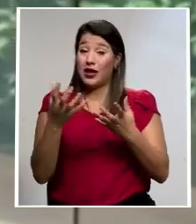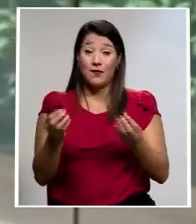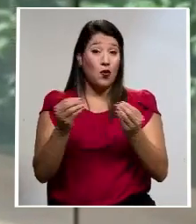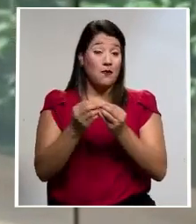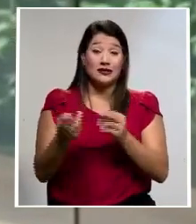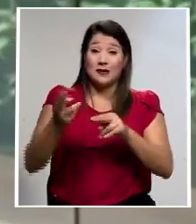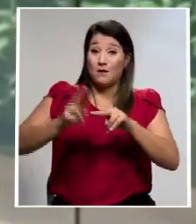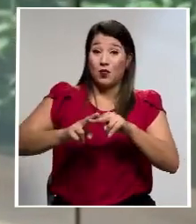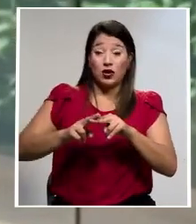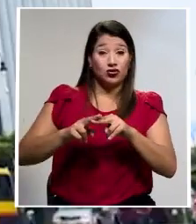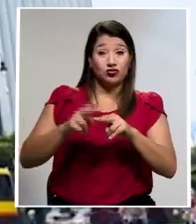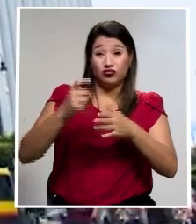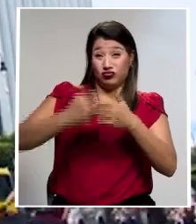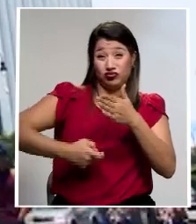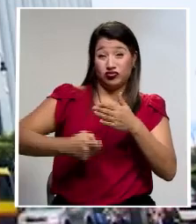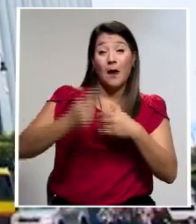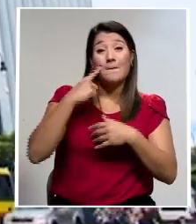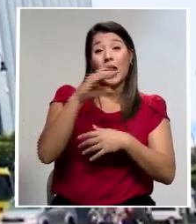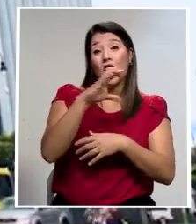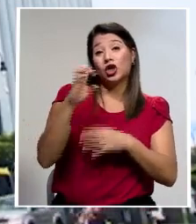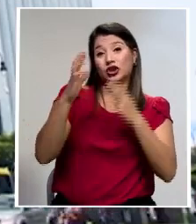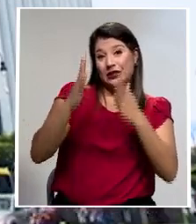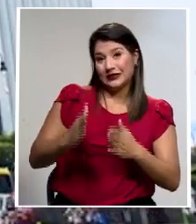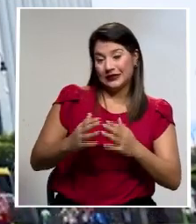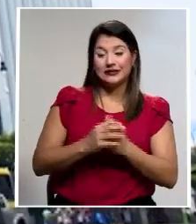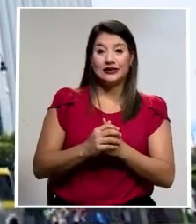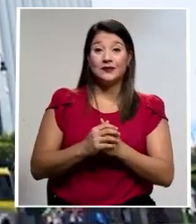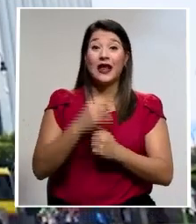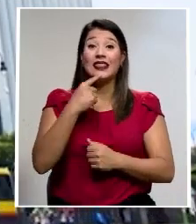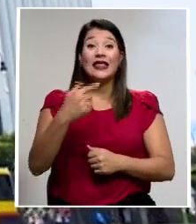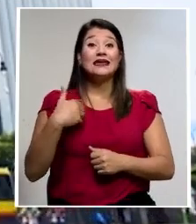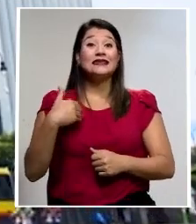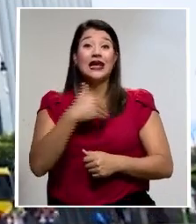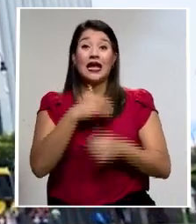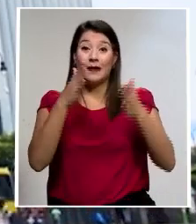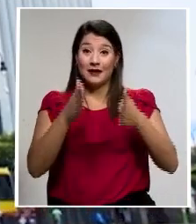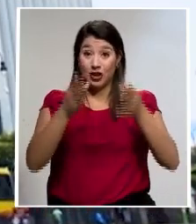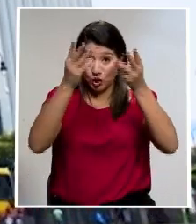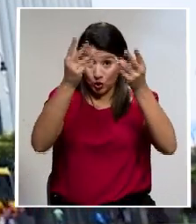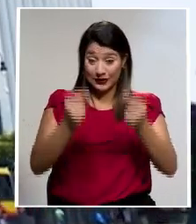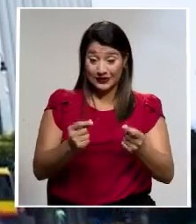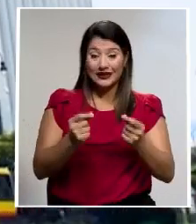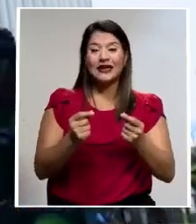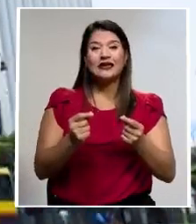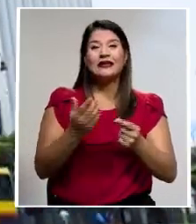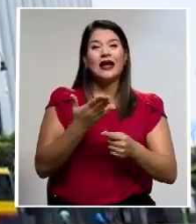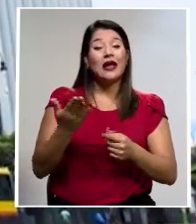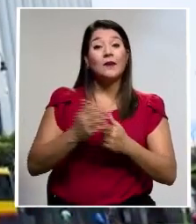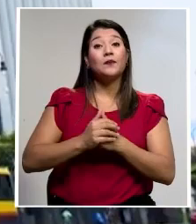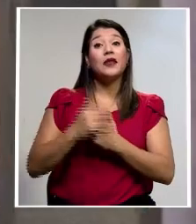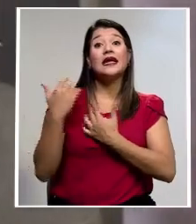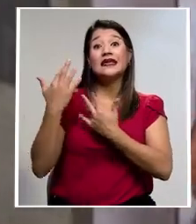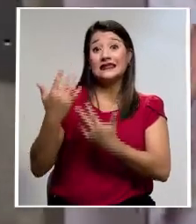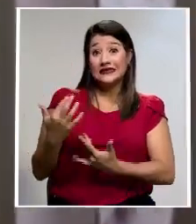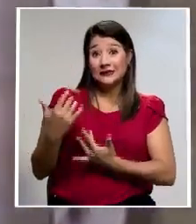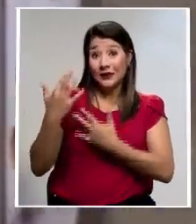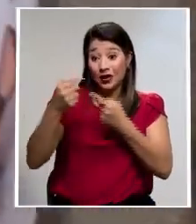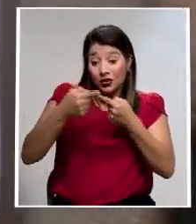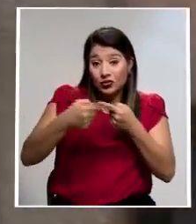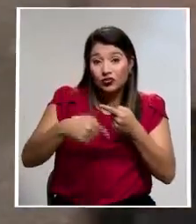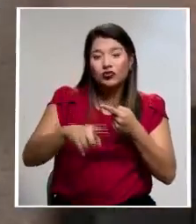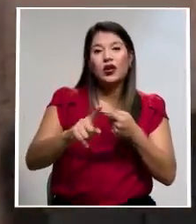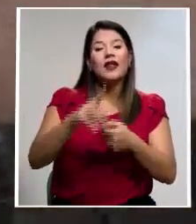del pueblo. Con respecto a este tema, el ministro de Hacienda comentó a Costa Rica Noticias que espera que en estos próximos